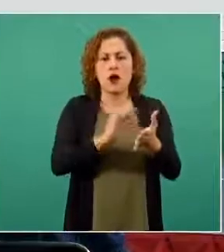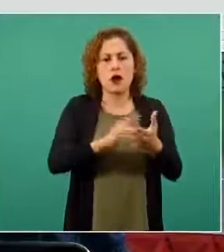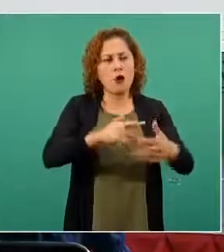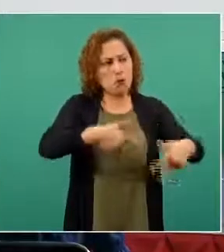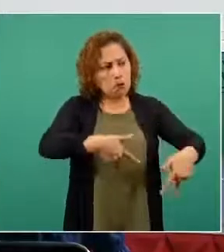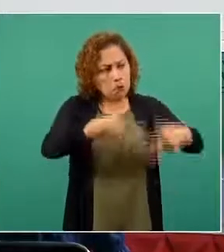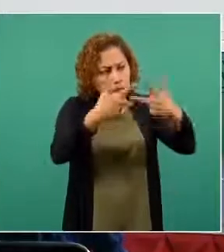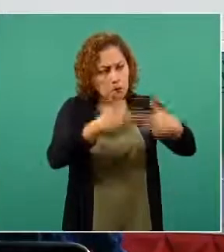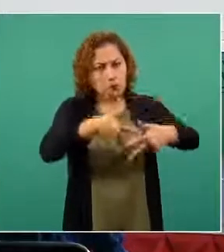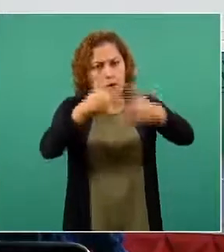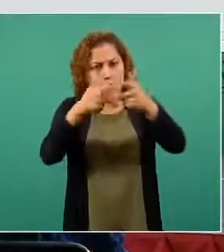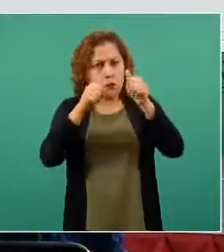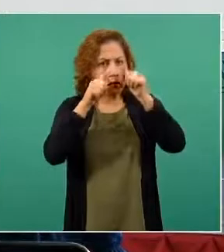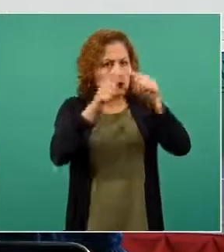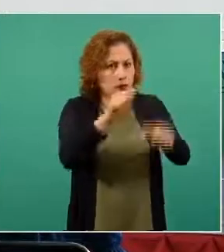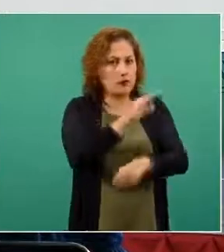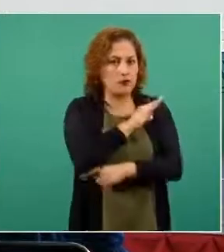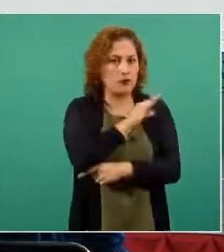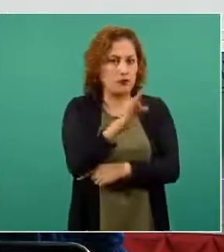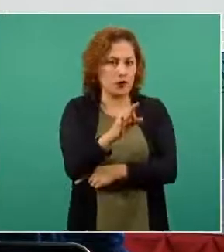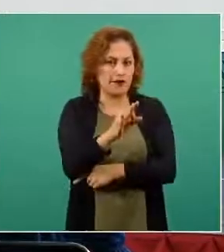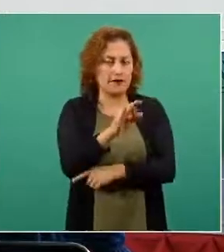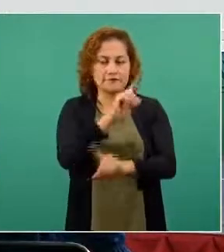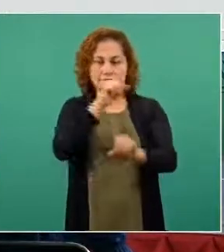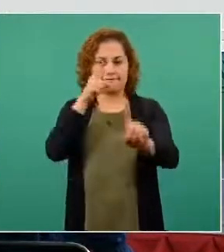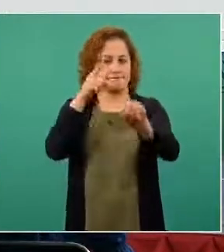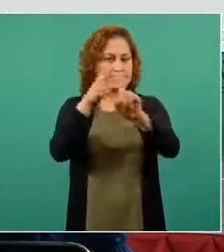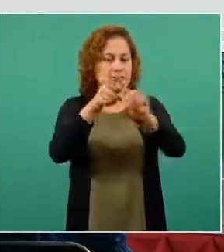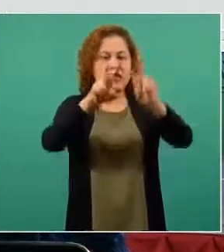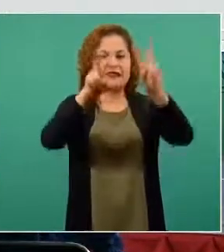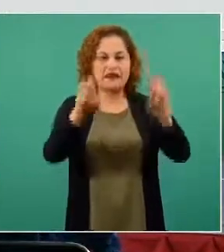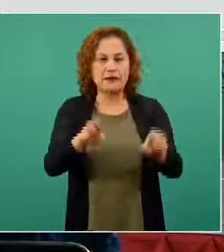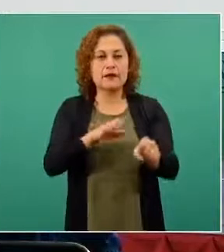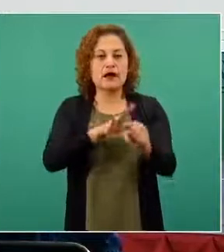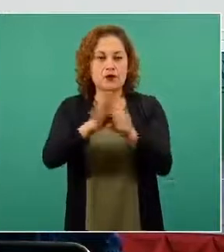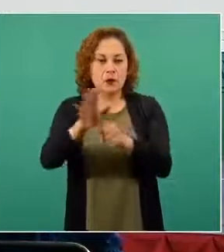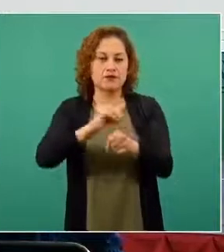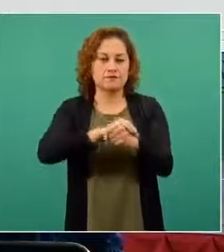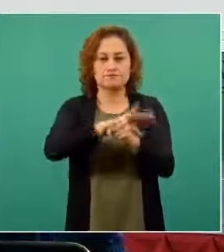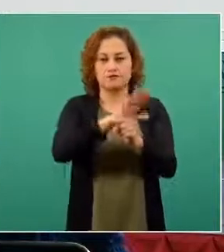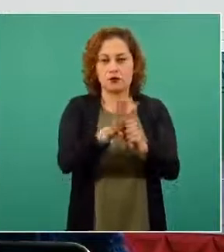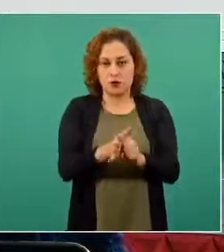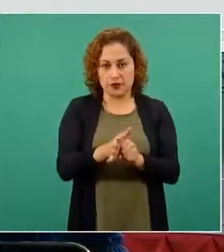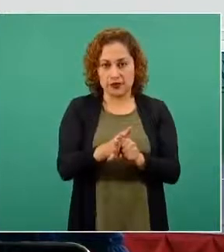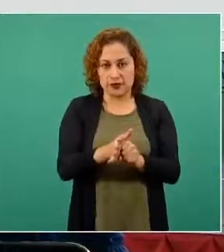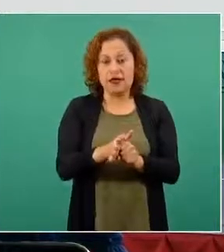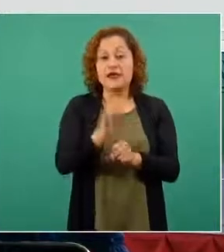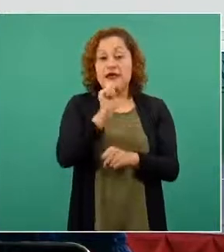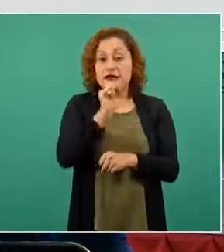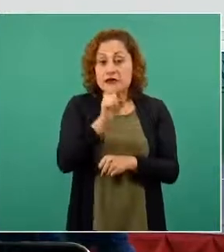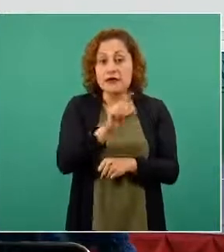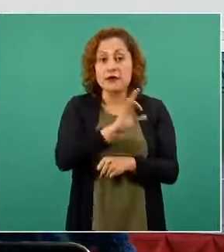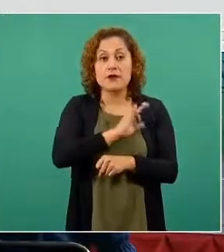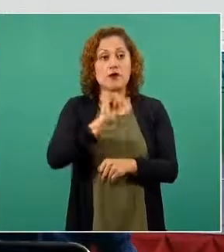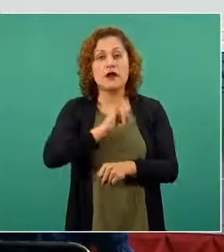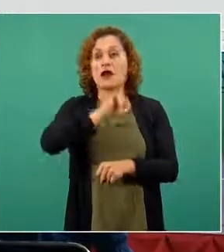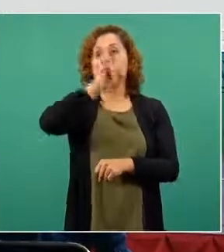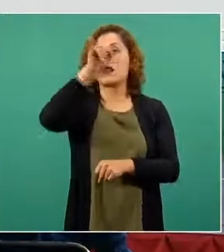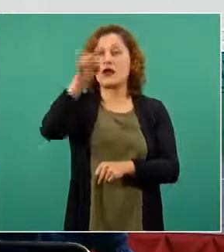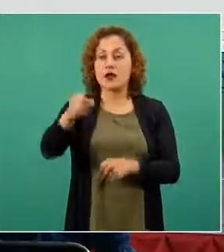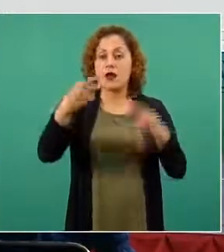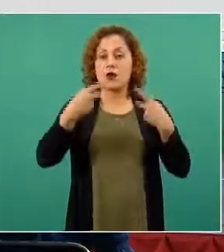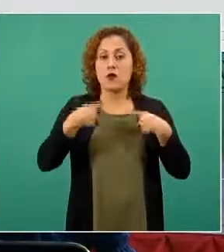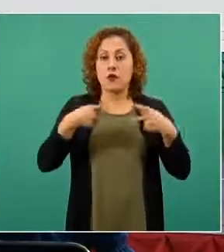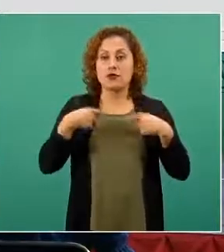guiado hacia COVID-19 y el poder tener a nuestros pacientes bajo un monitoreo estrecho, junto con